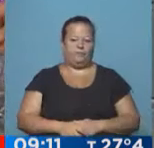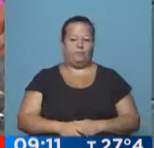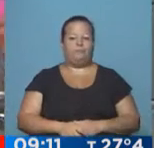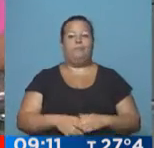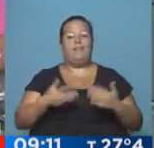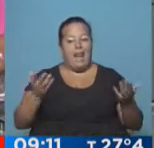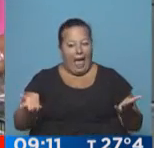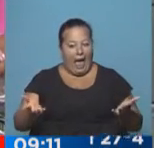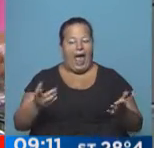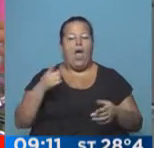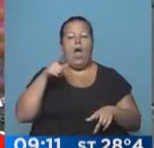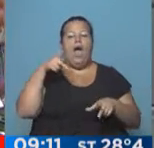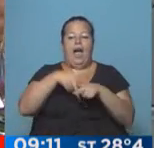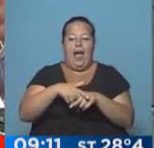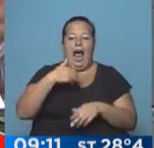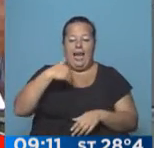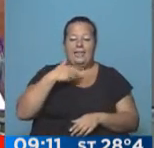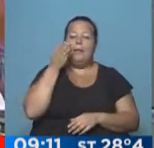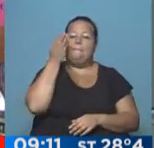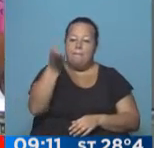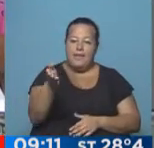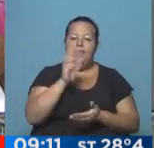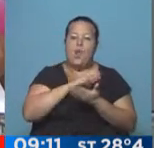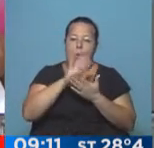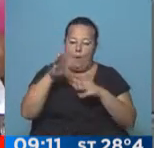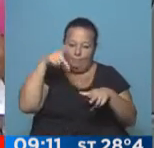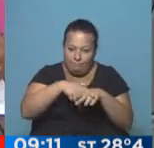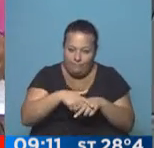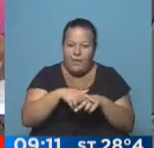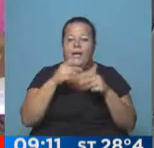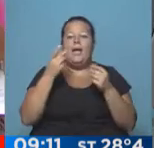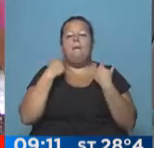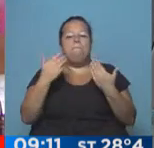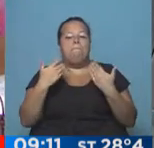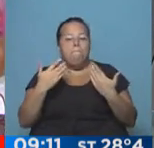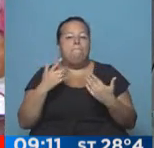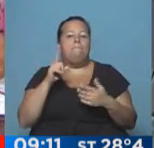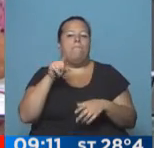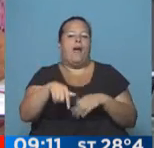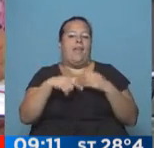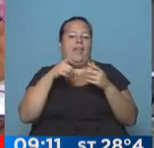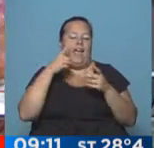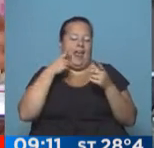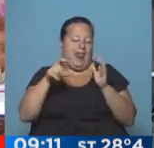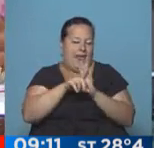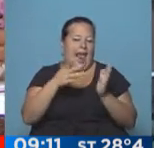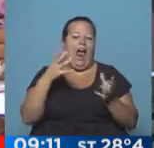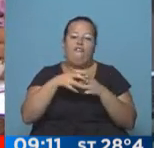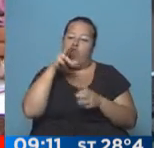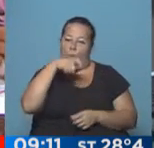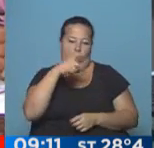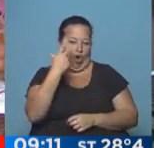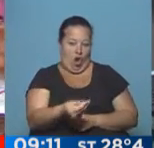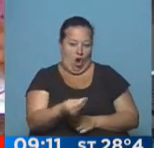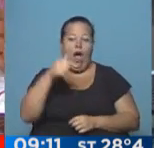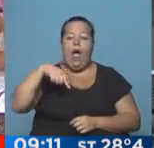claro hay una cautelar argentina pidió una nueva cautelar que habilite este tipo de medidas clark los fondos buitres dicen que no